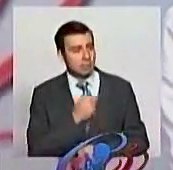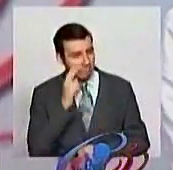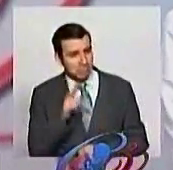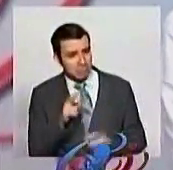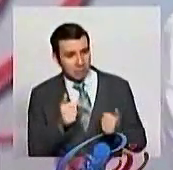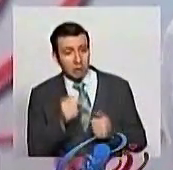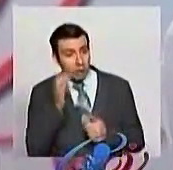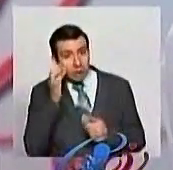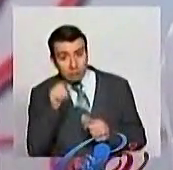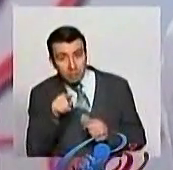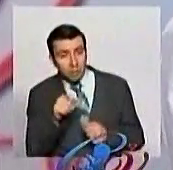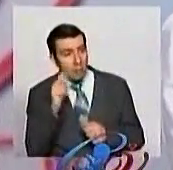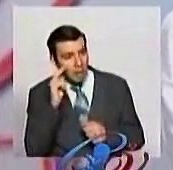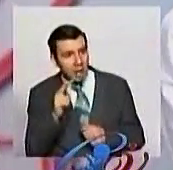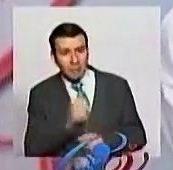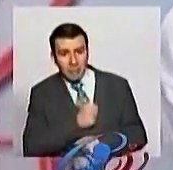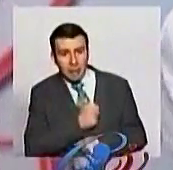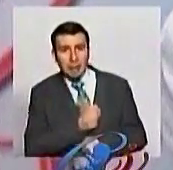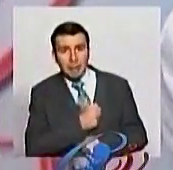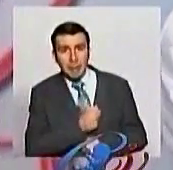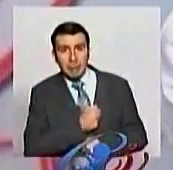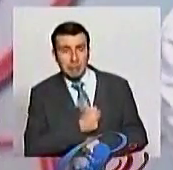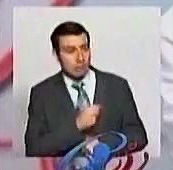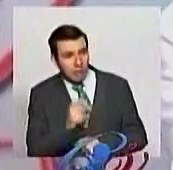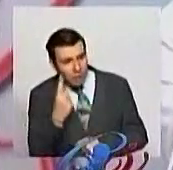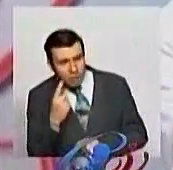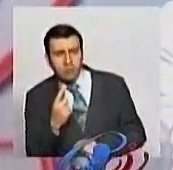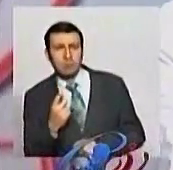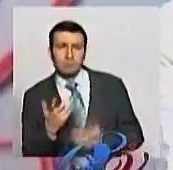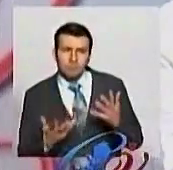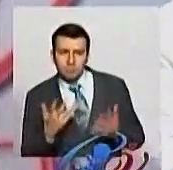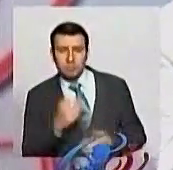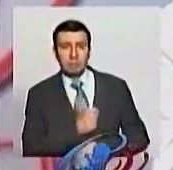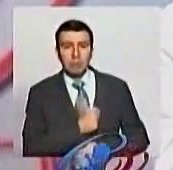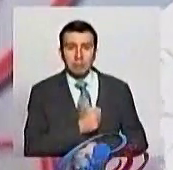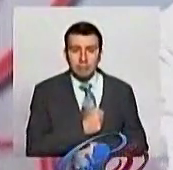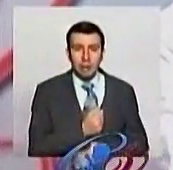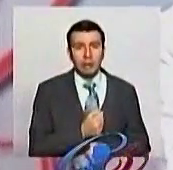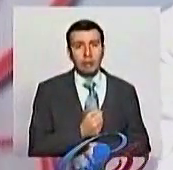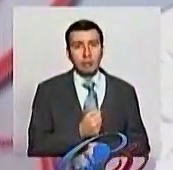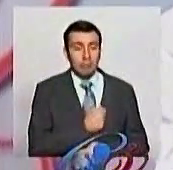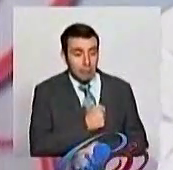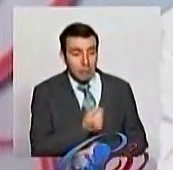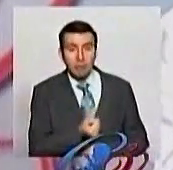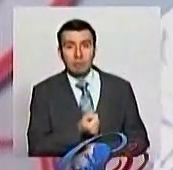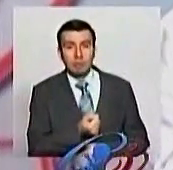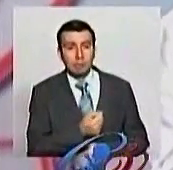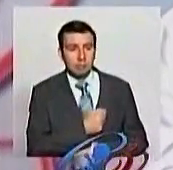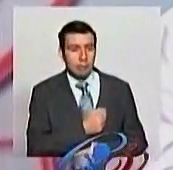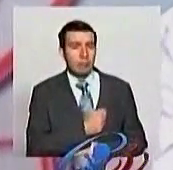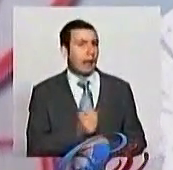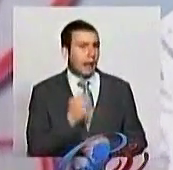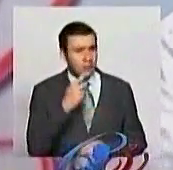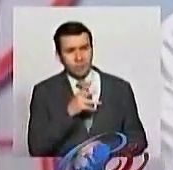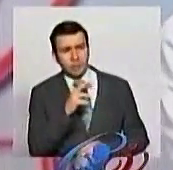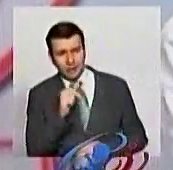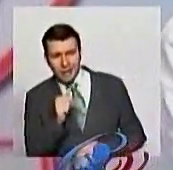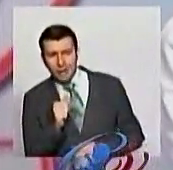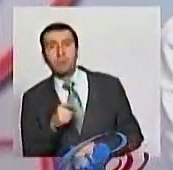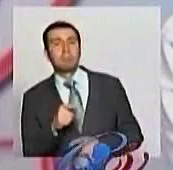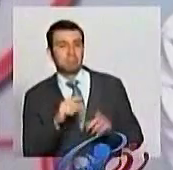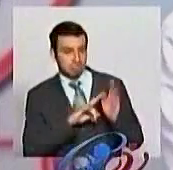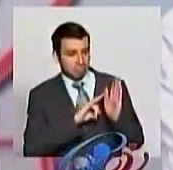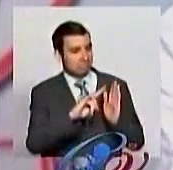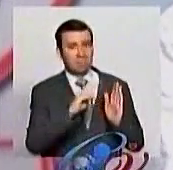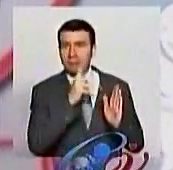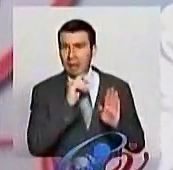arritmia, ¿cierto? Si tiene, como decir, unas onditas anormales en este examen, ¿cierto? Al mismo tiempo